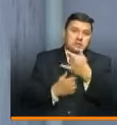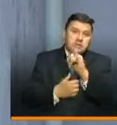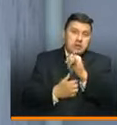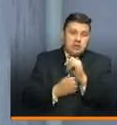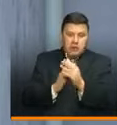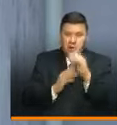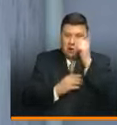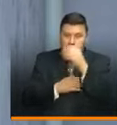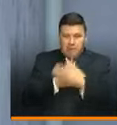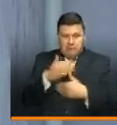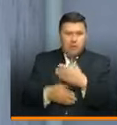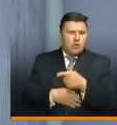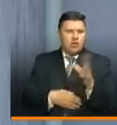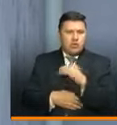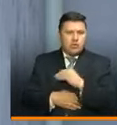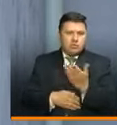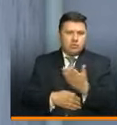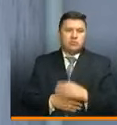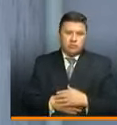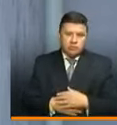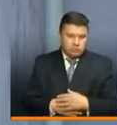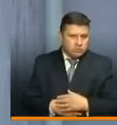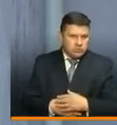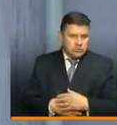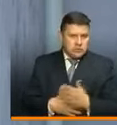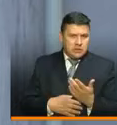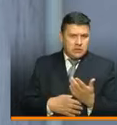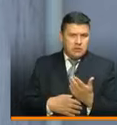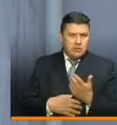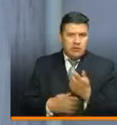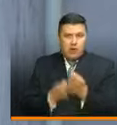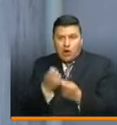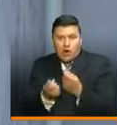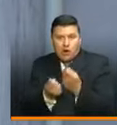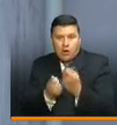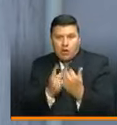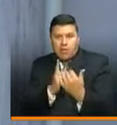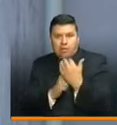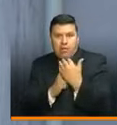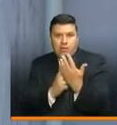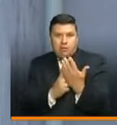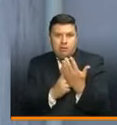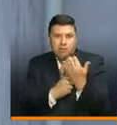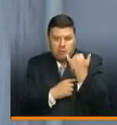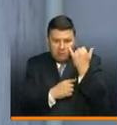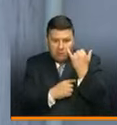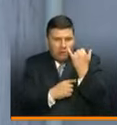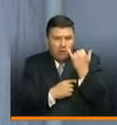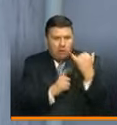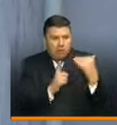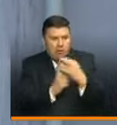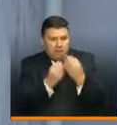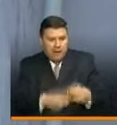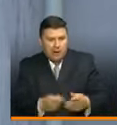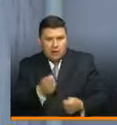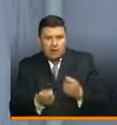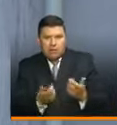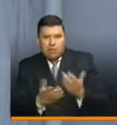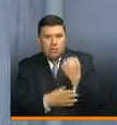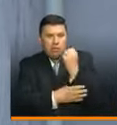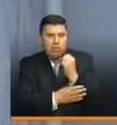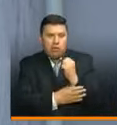desde el gobierno, todo el riesgo de descapitalización, todo el riesgo de quedarse sin inventario, todo el riesgo de pérdida de mercado,